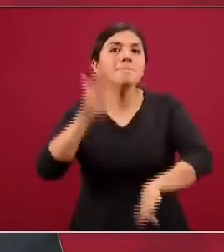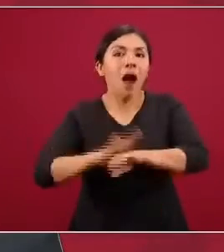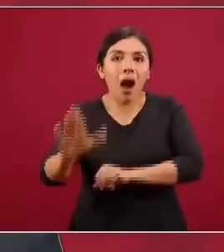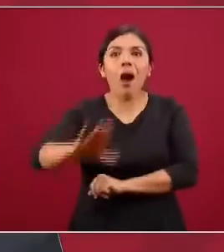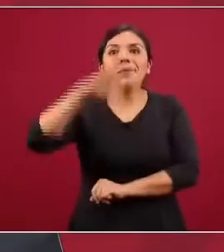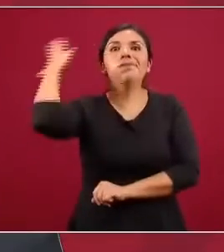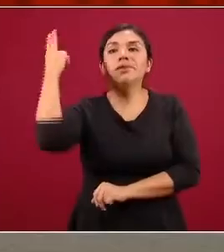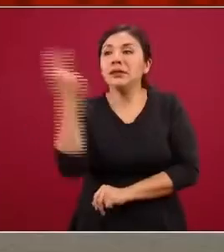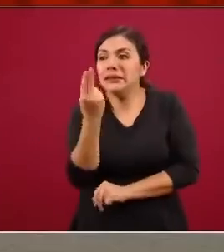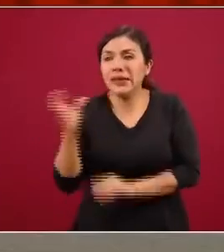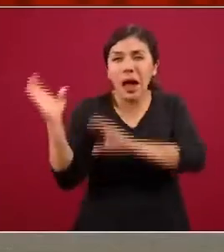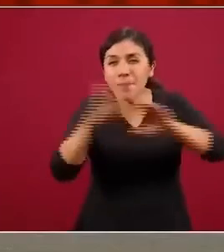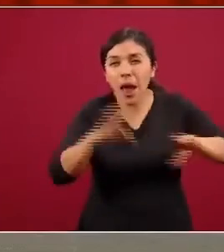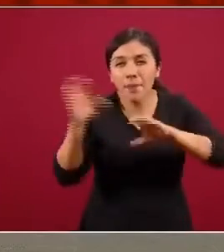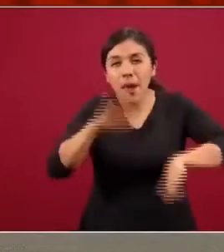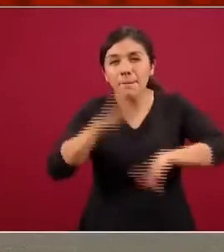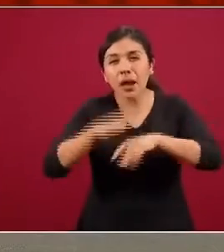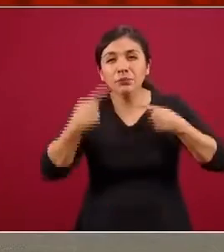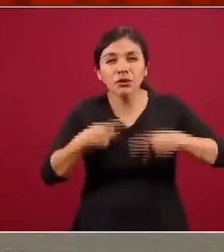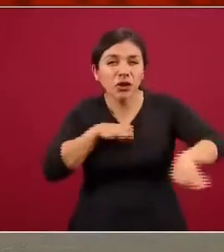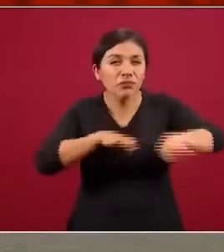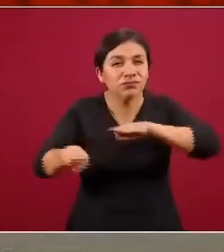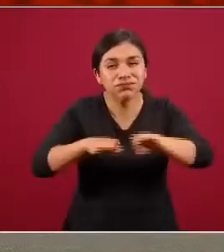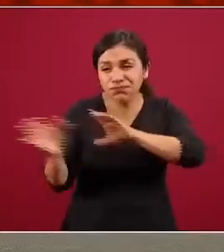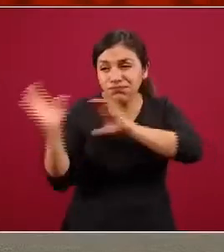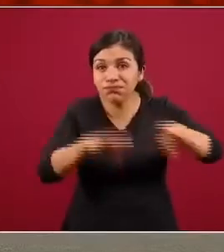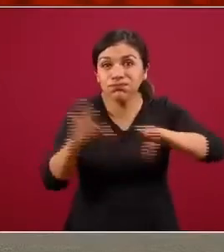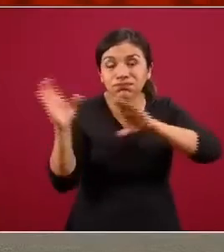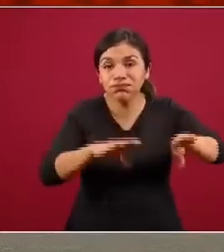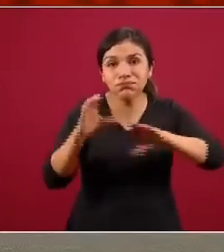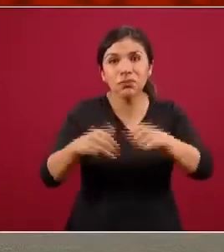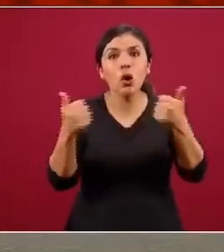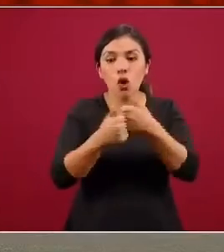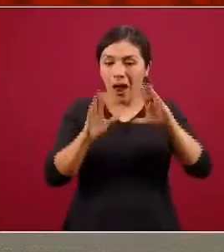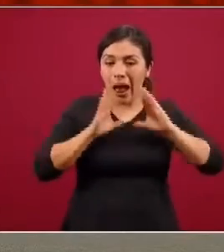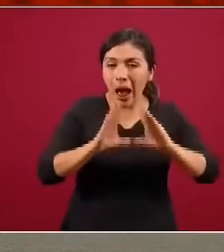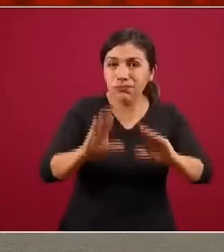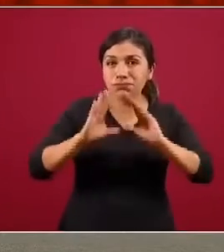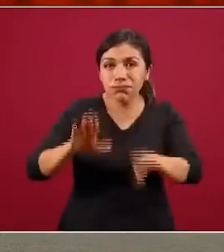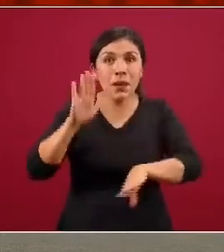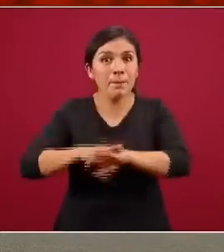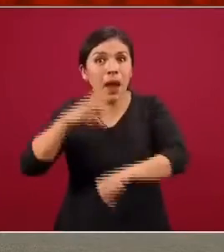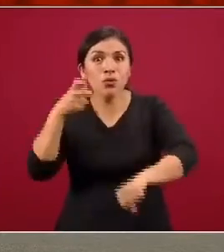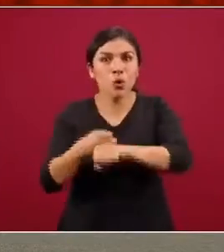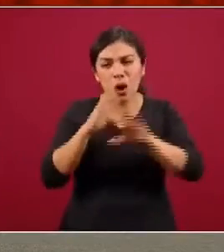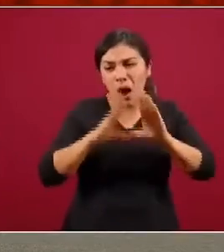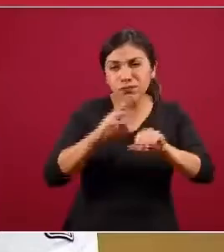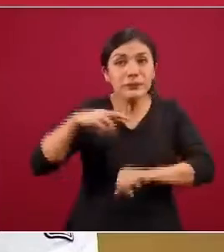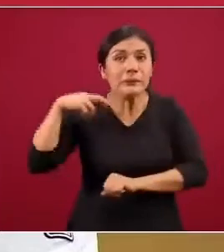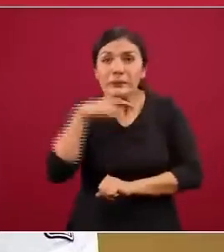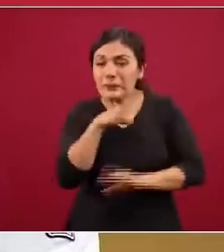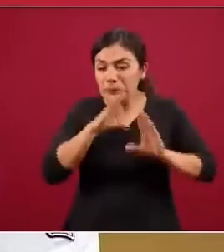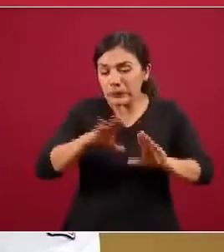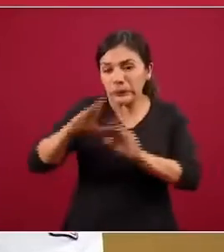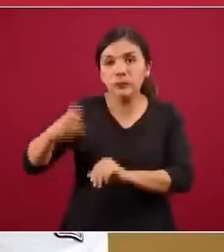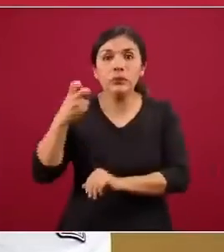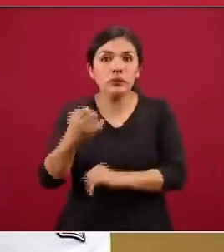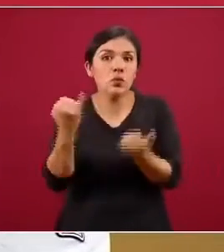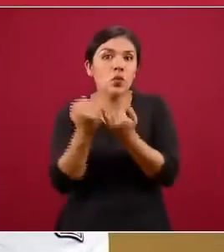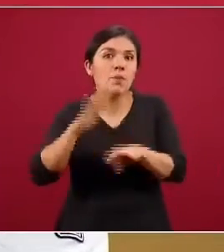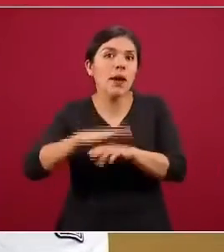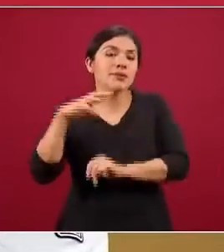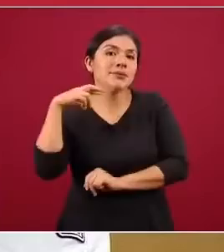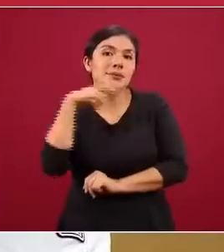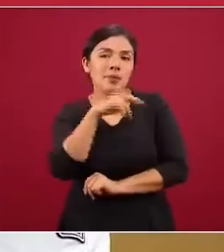los esfuerzos de reclutamiento, desde luego los esfuerzos de formación también se van a acelerar.